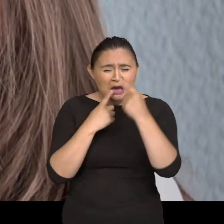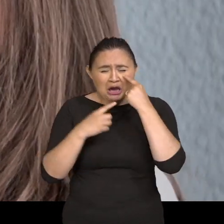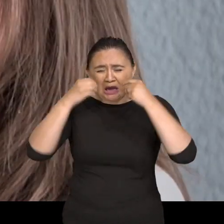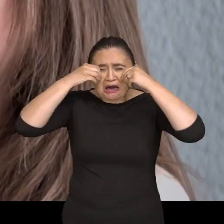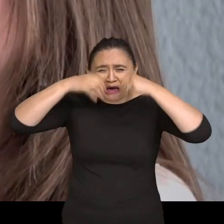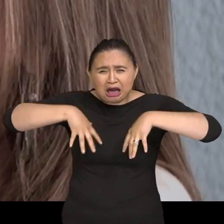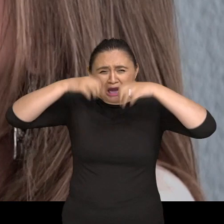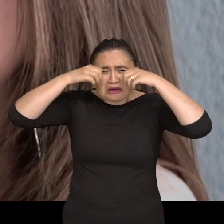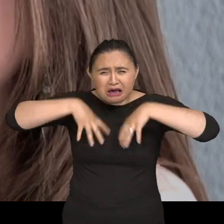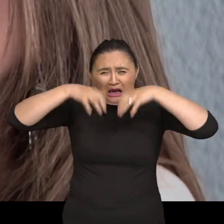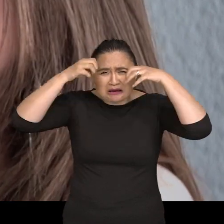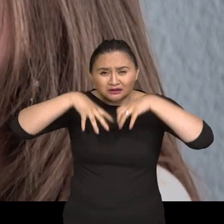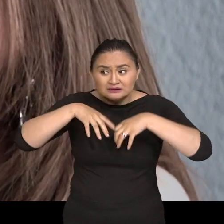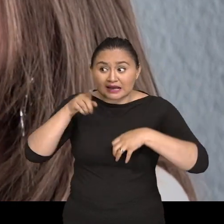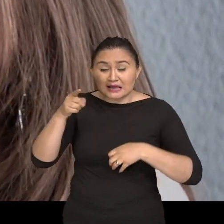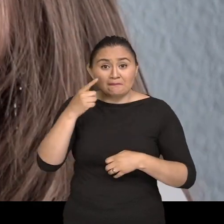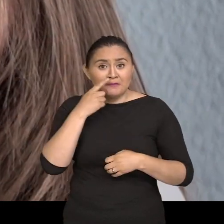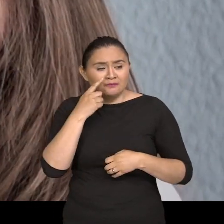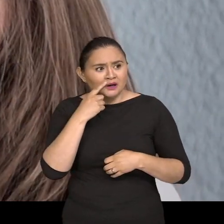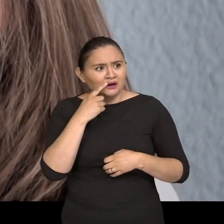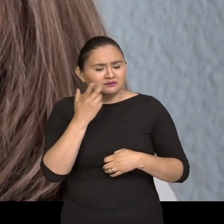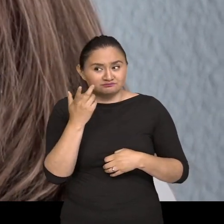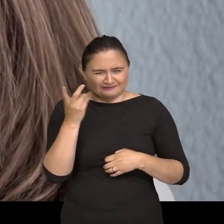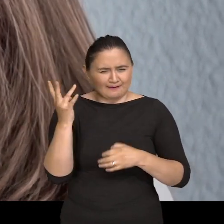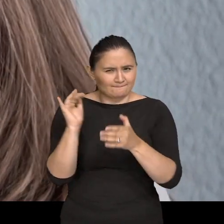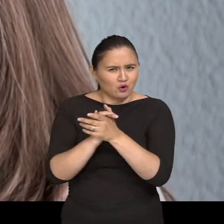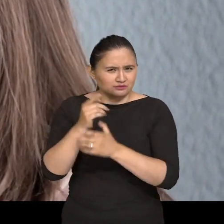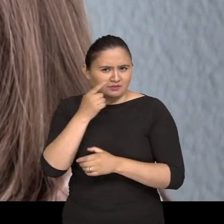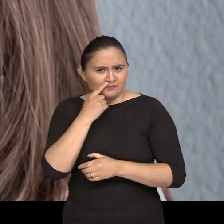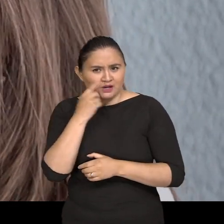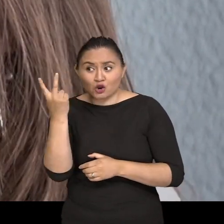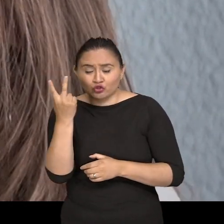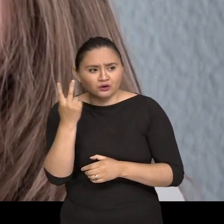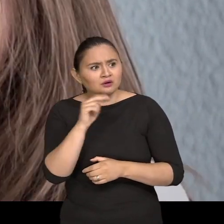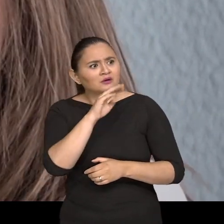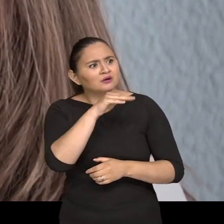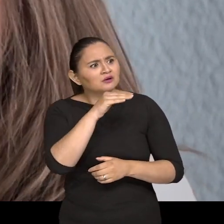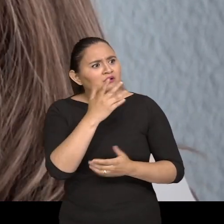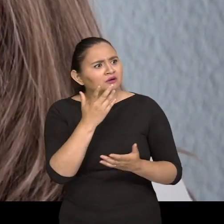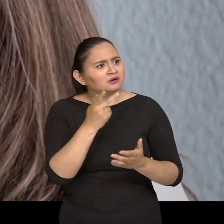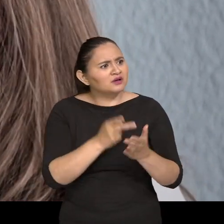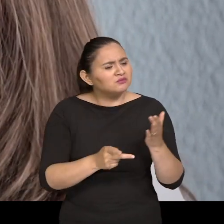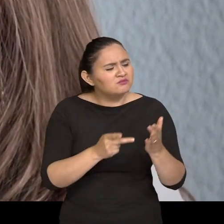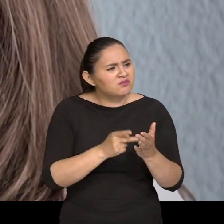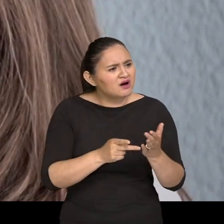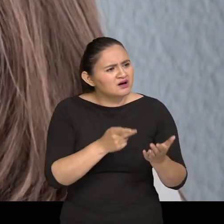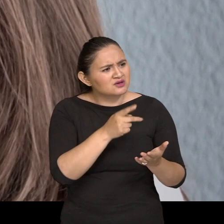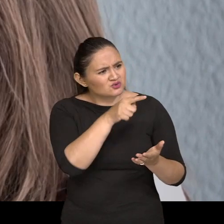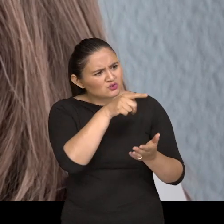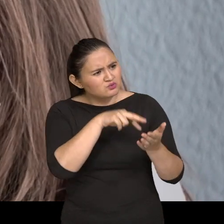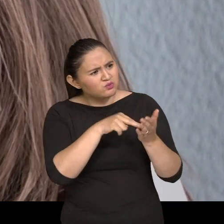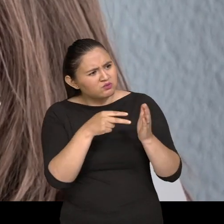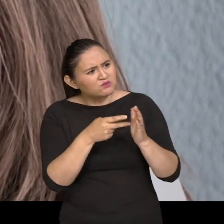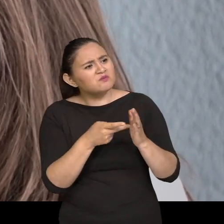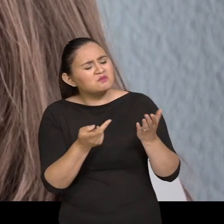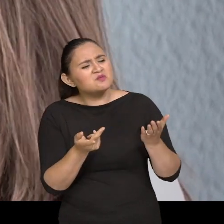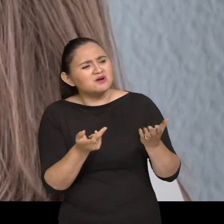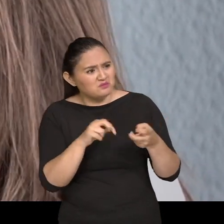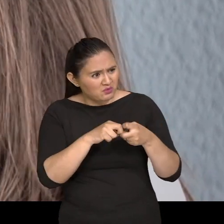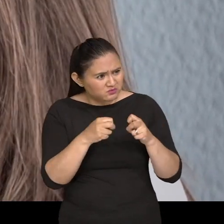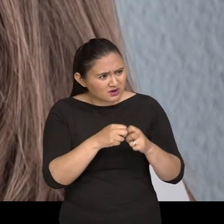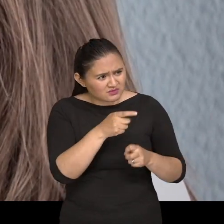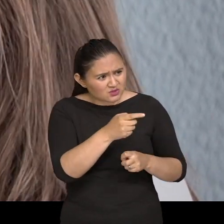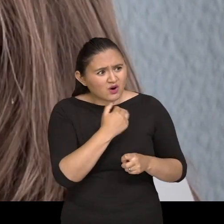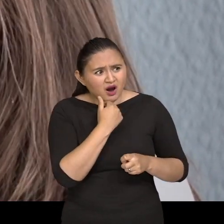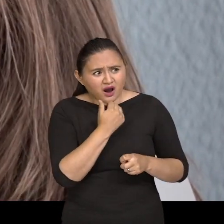me puse a llorar y ahí ya mi papi y las personas dijeron paz claro te pasa tienes